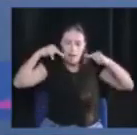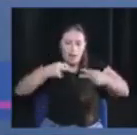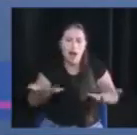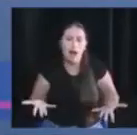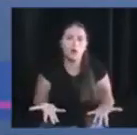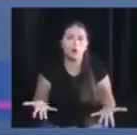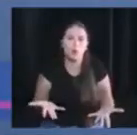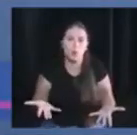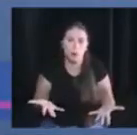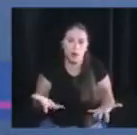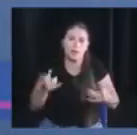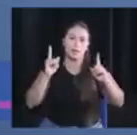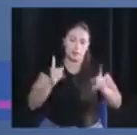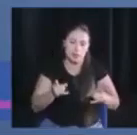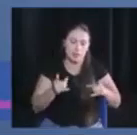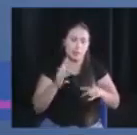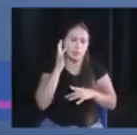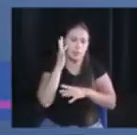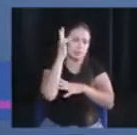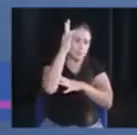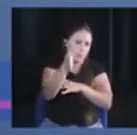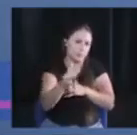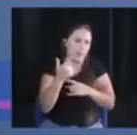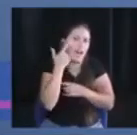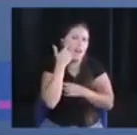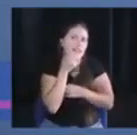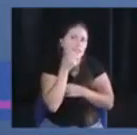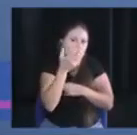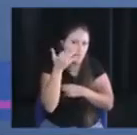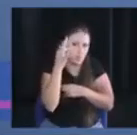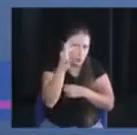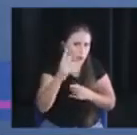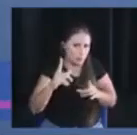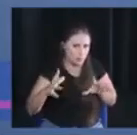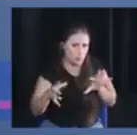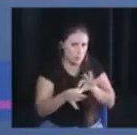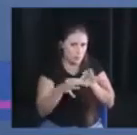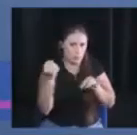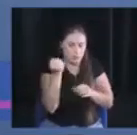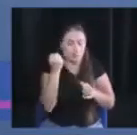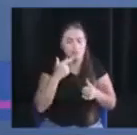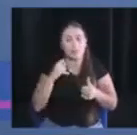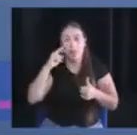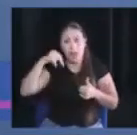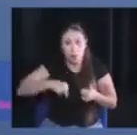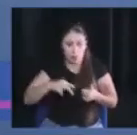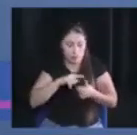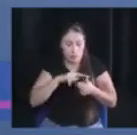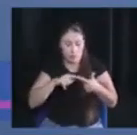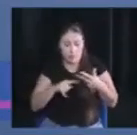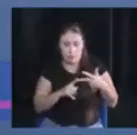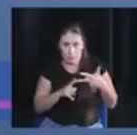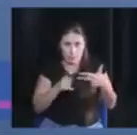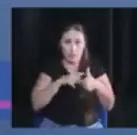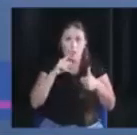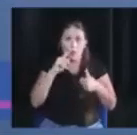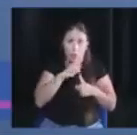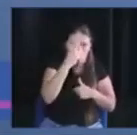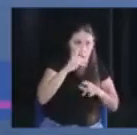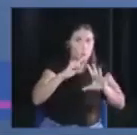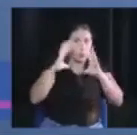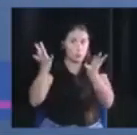la actualidad. Y una mirada en la perspectiva, digamos, en el futuro. Sí, hay tres cosas que hay que mirar en la actualidad, en el Uruguay y en el mundo.